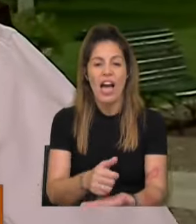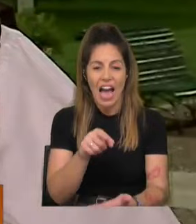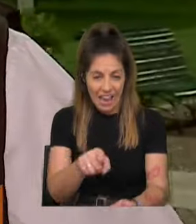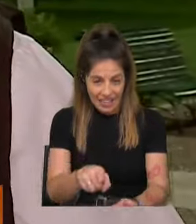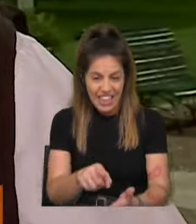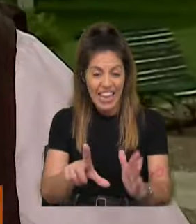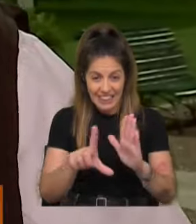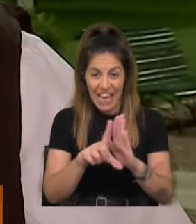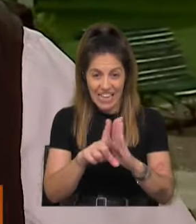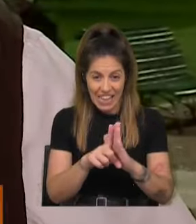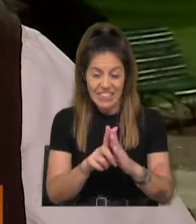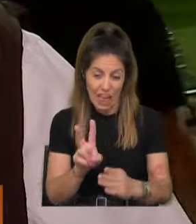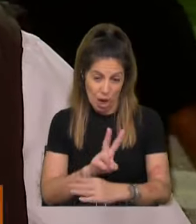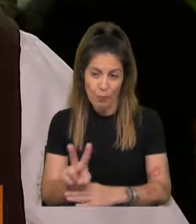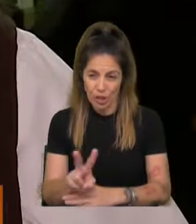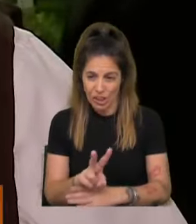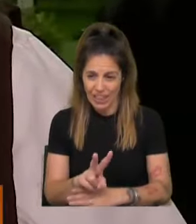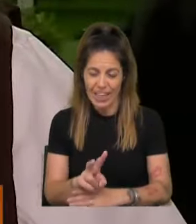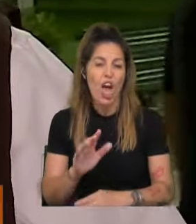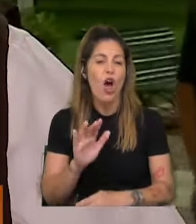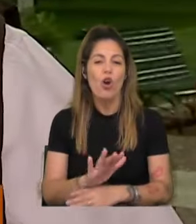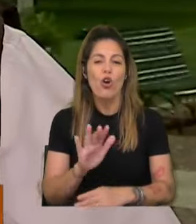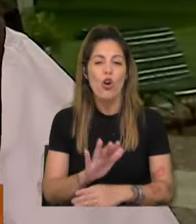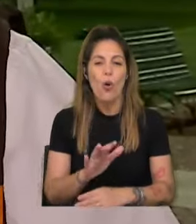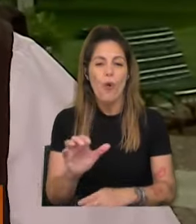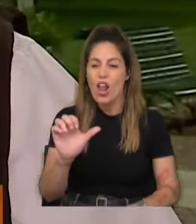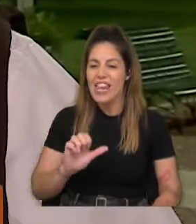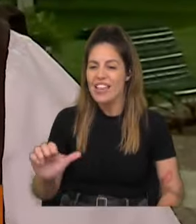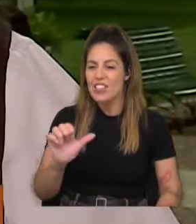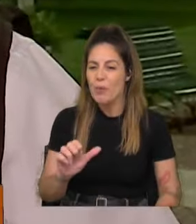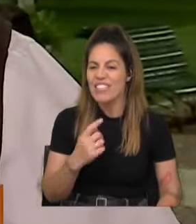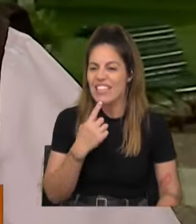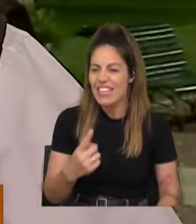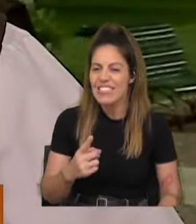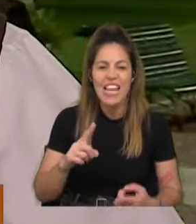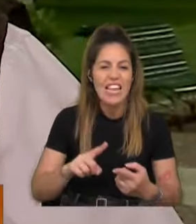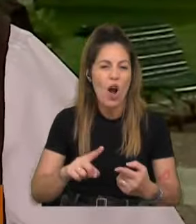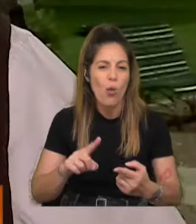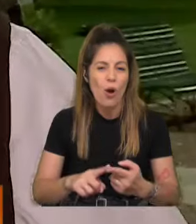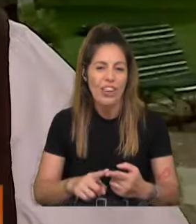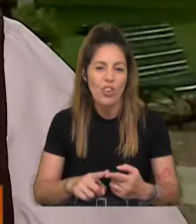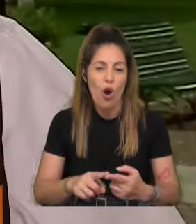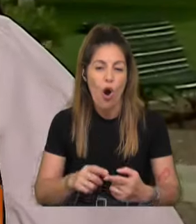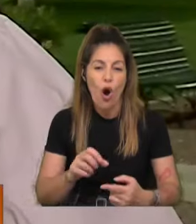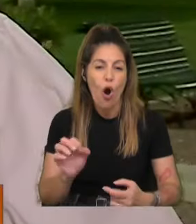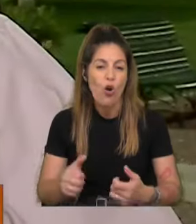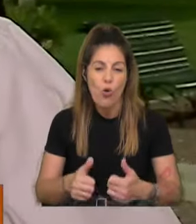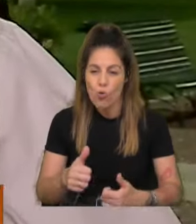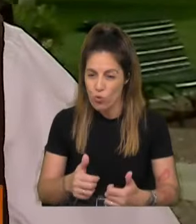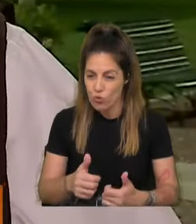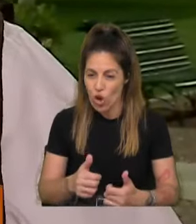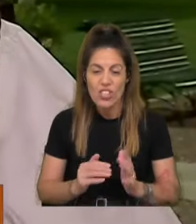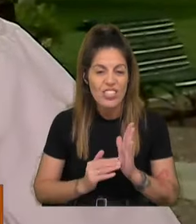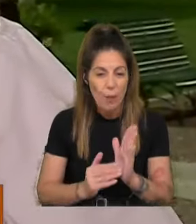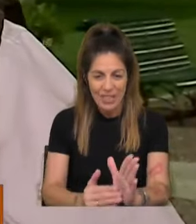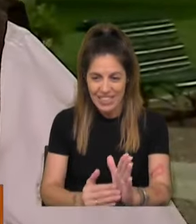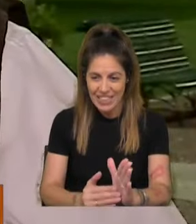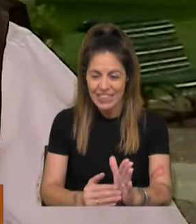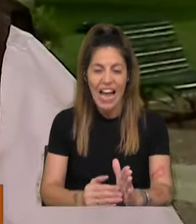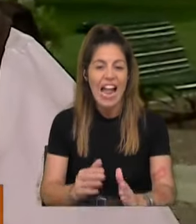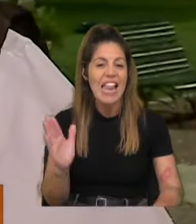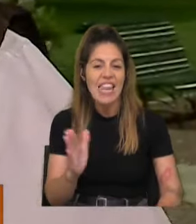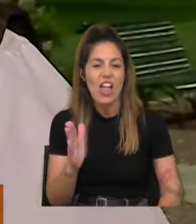esty lo ampara es como las empresas se llamaba el concordato el concurso entonces bueno se presenta la deuda